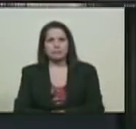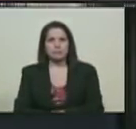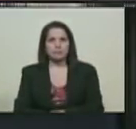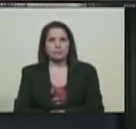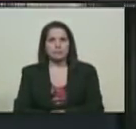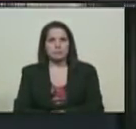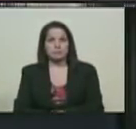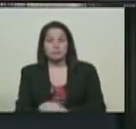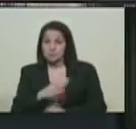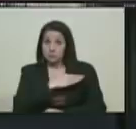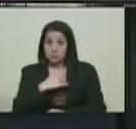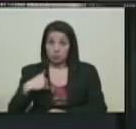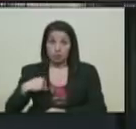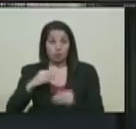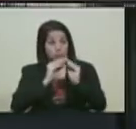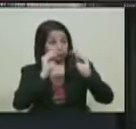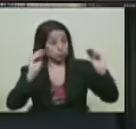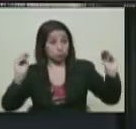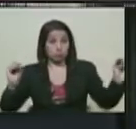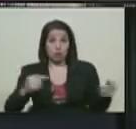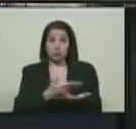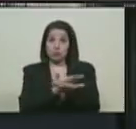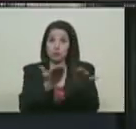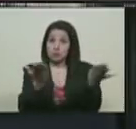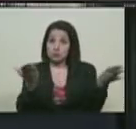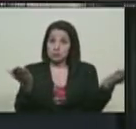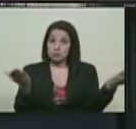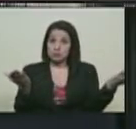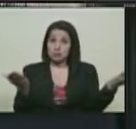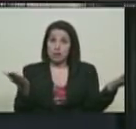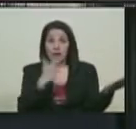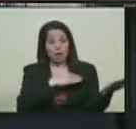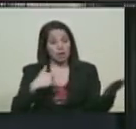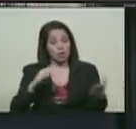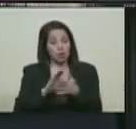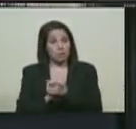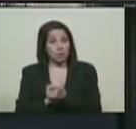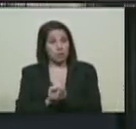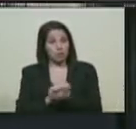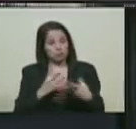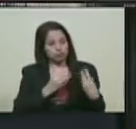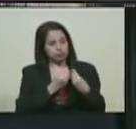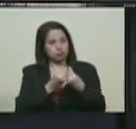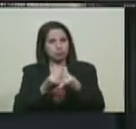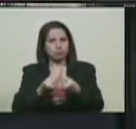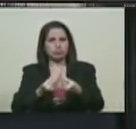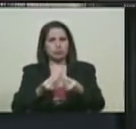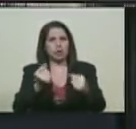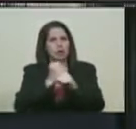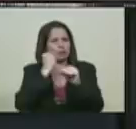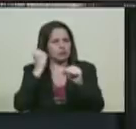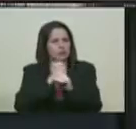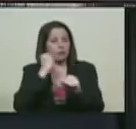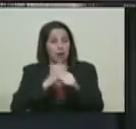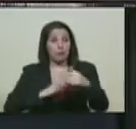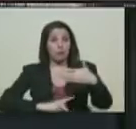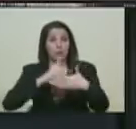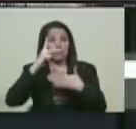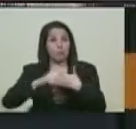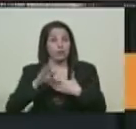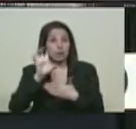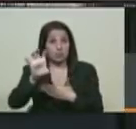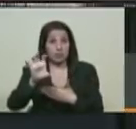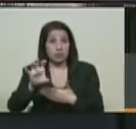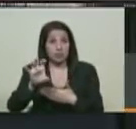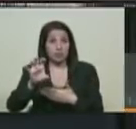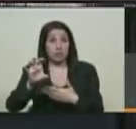quiero. Ese es el llamado que yo les hago. Queridos compañeros, vamos todos juntos a hacer el plan de la patria. Plan